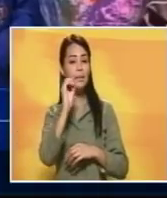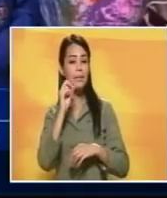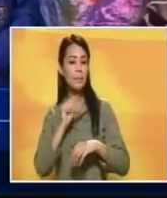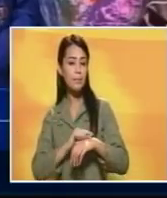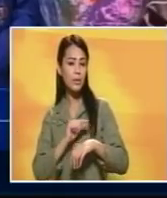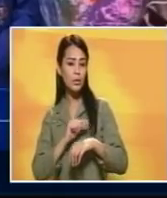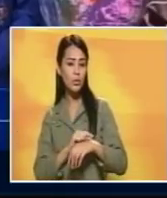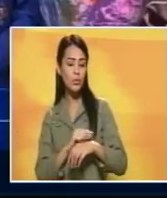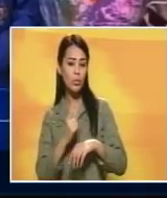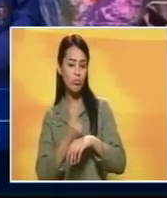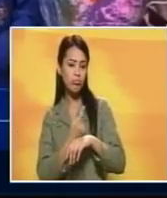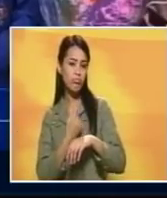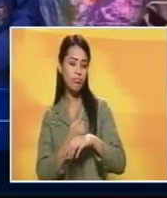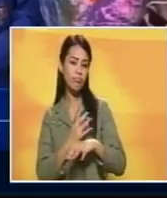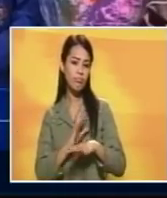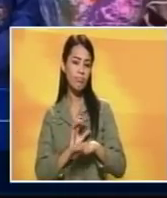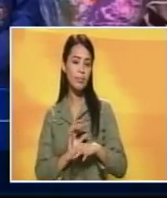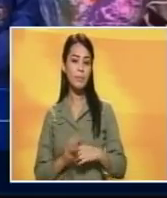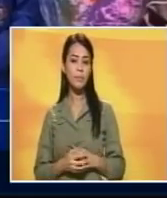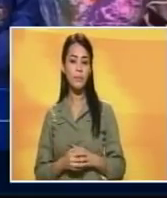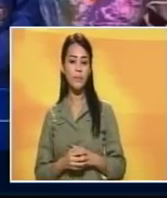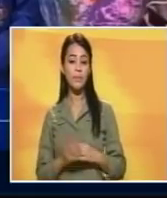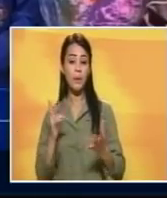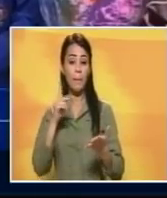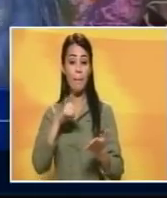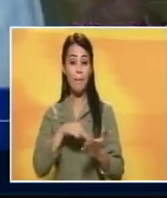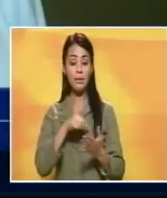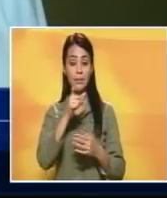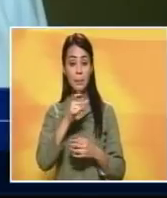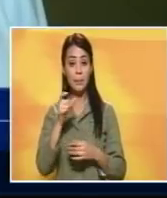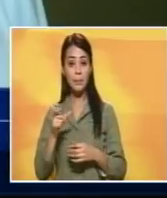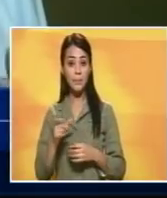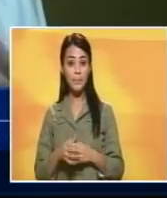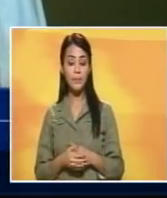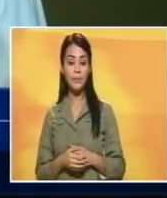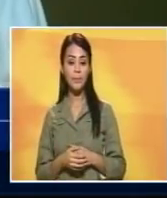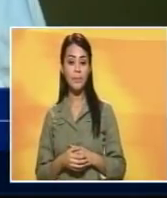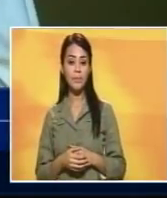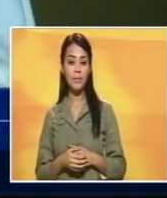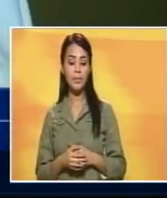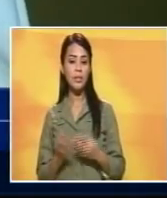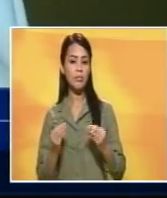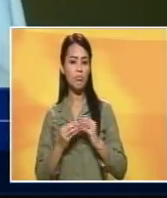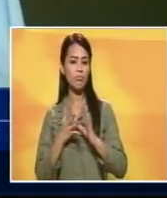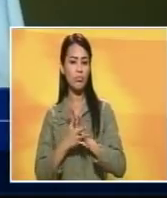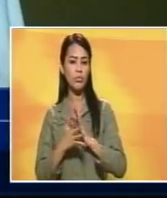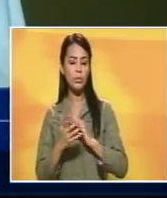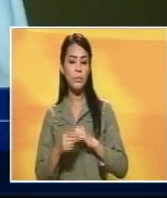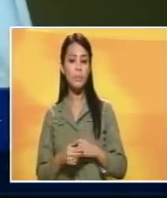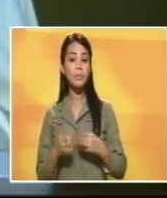de duración participaron los 6 miembros de la misión Expedición 53, que está conformada por 3